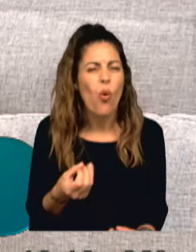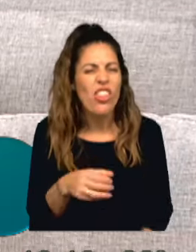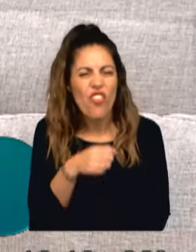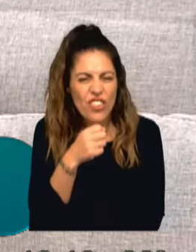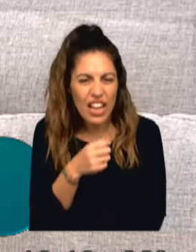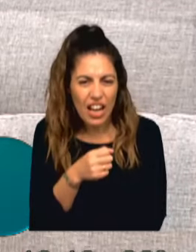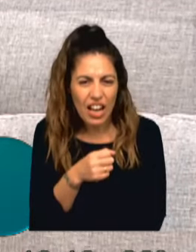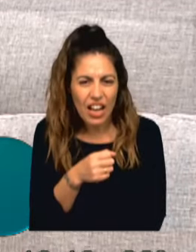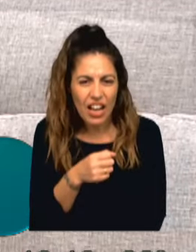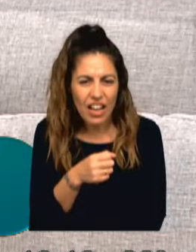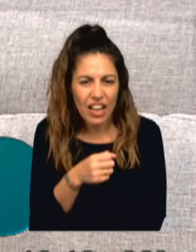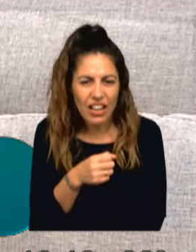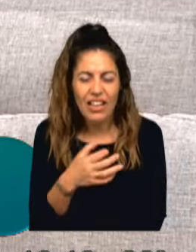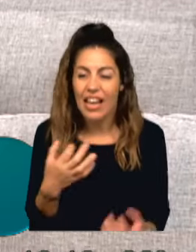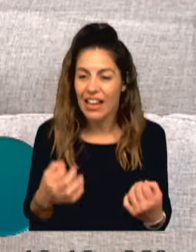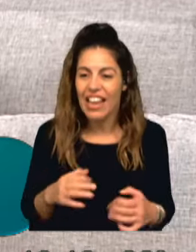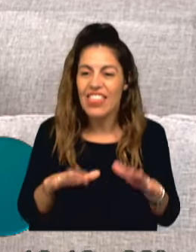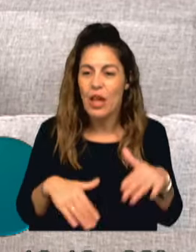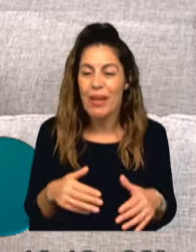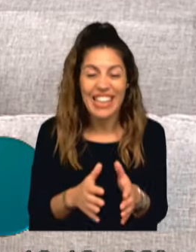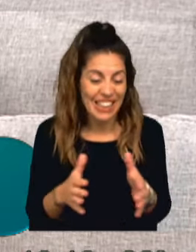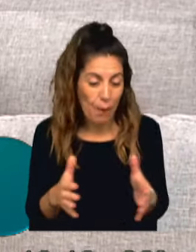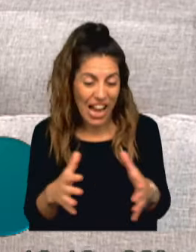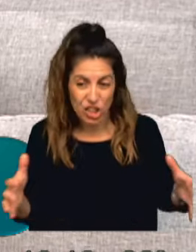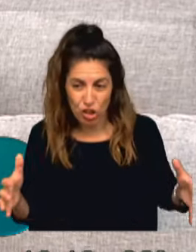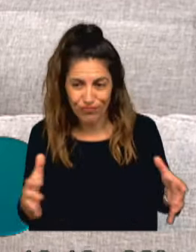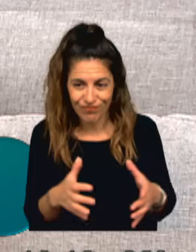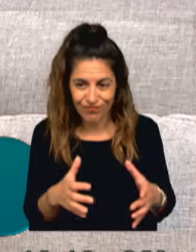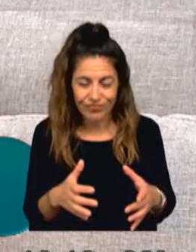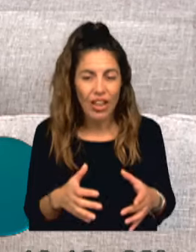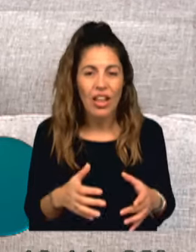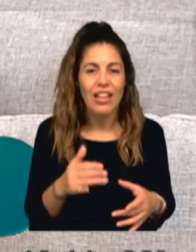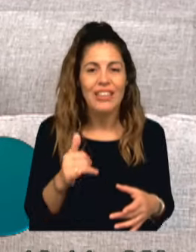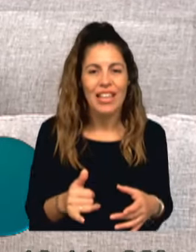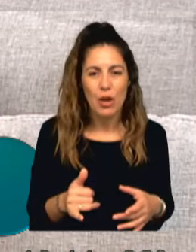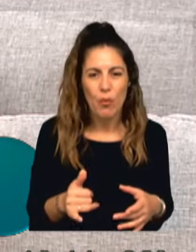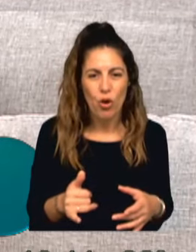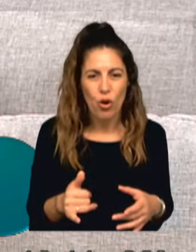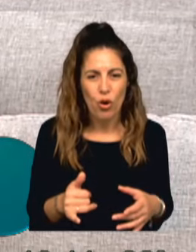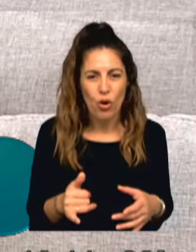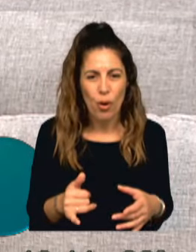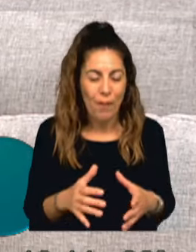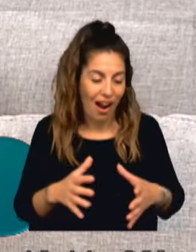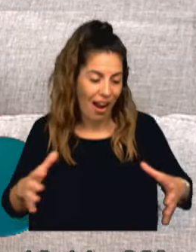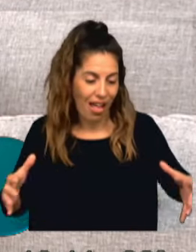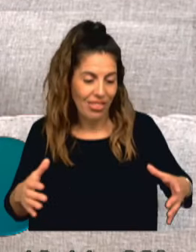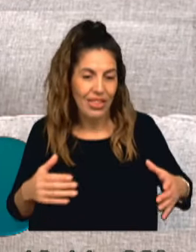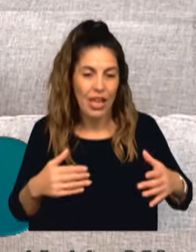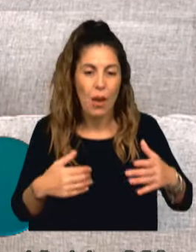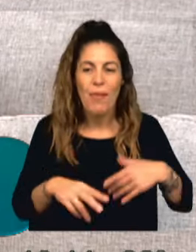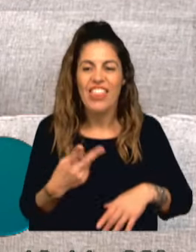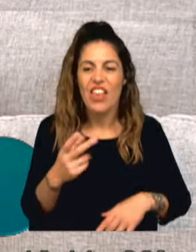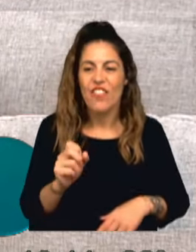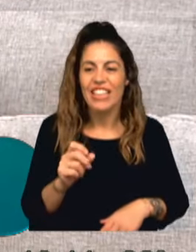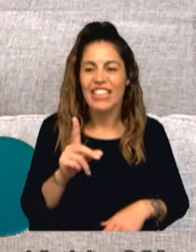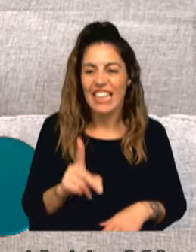y bueno Ahí va en realidad depende de los tamaños cuando nosotros tenemos eh de mayor porte de más de 20 20